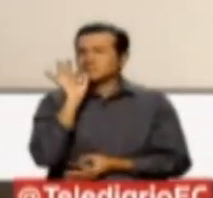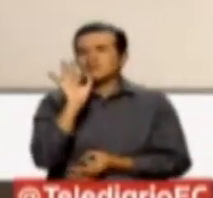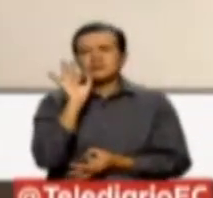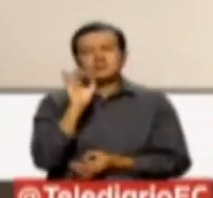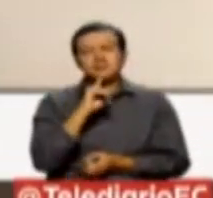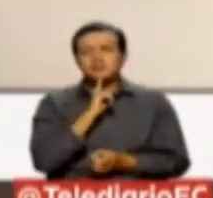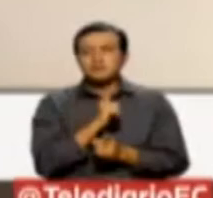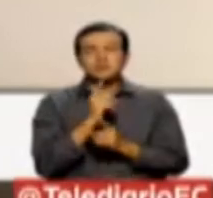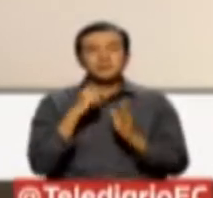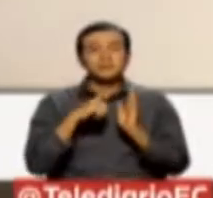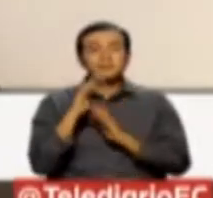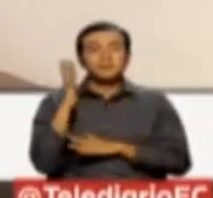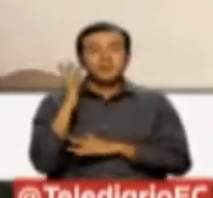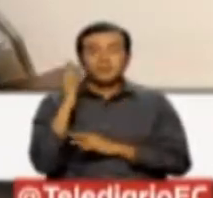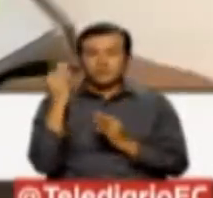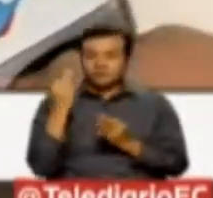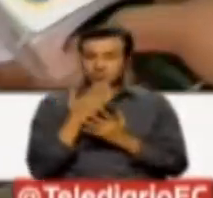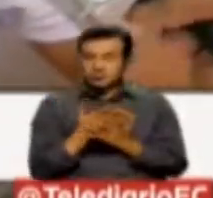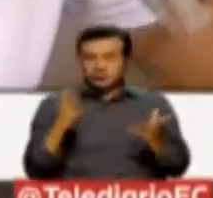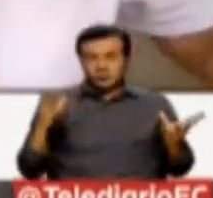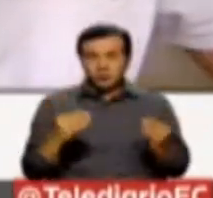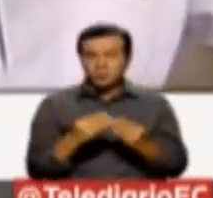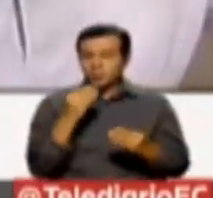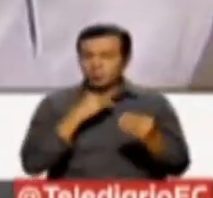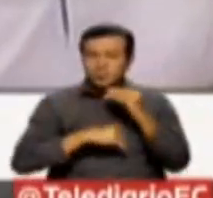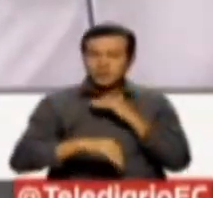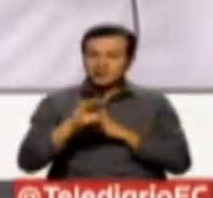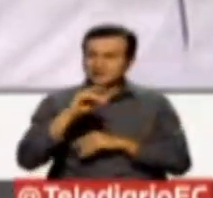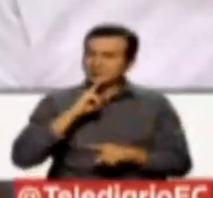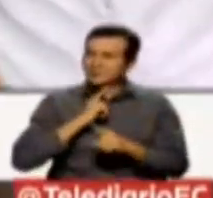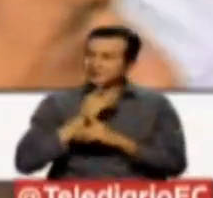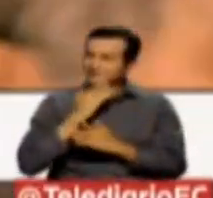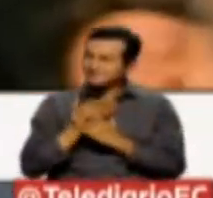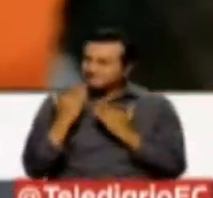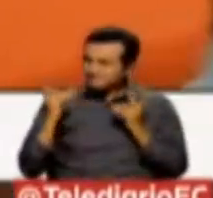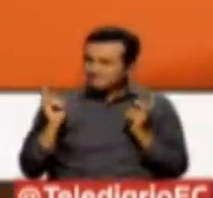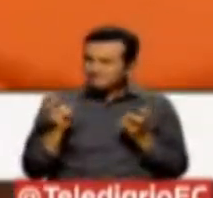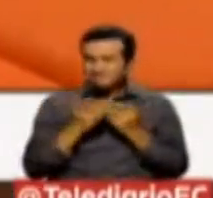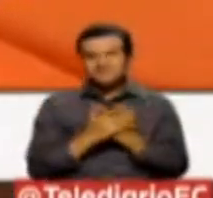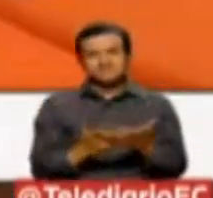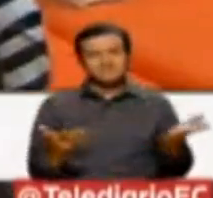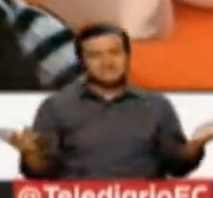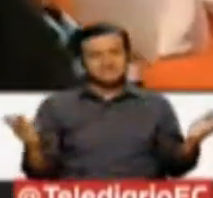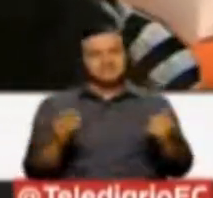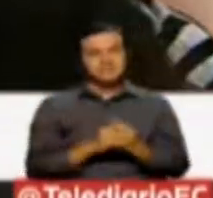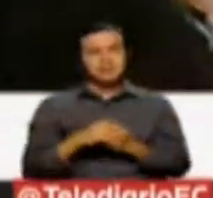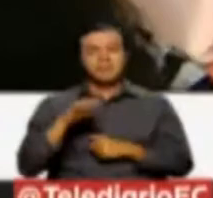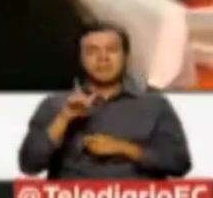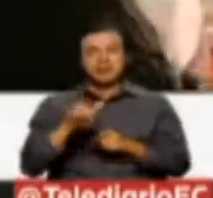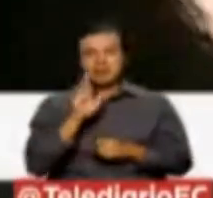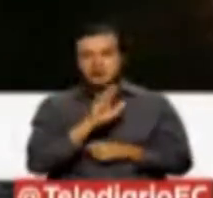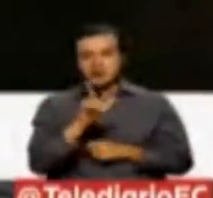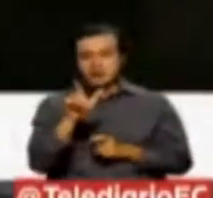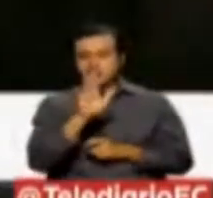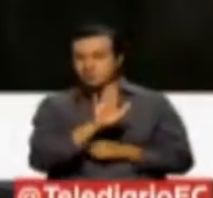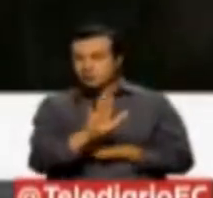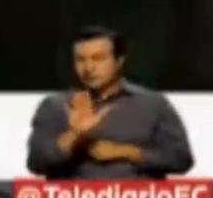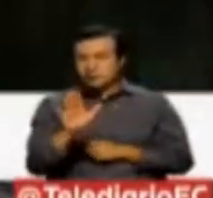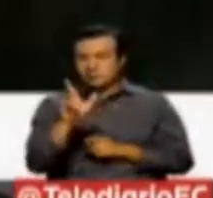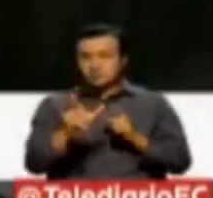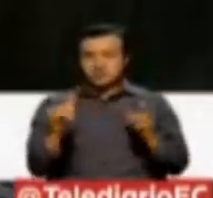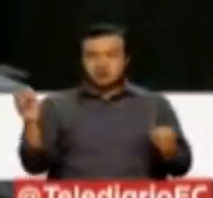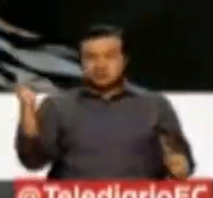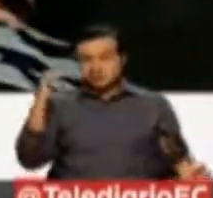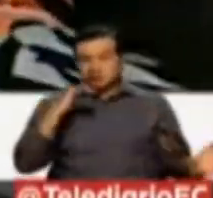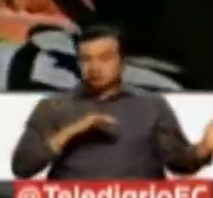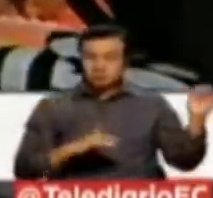exquisito. Más que nada fresco. La comida es fresca. Qué bueno, muchísimas gracias. Buen provecho, caballeros. Buen provecho. Aquí hay más personas, más comensales que